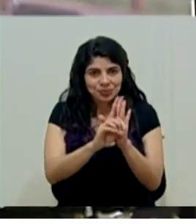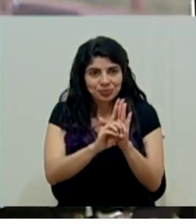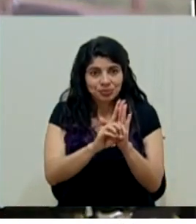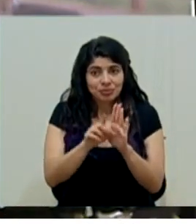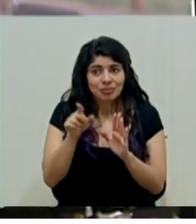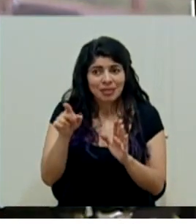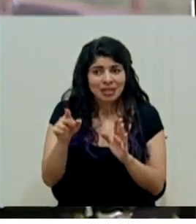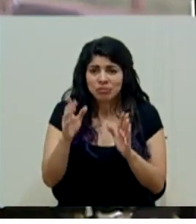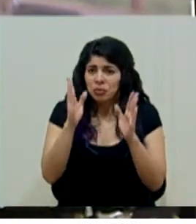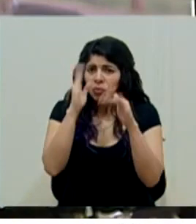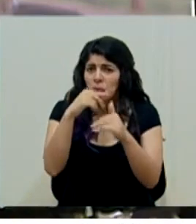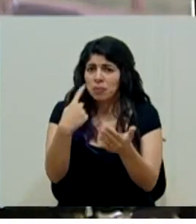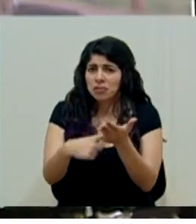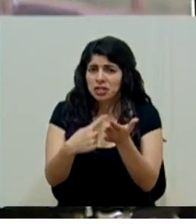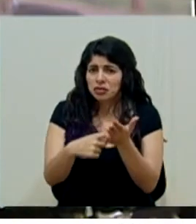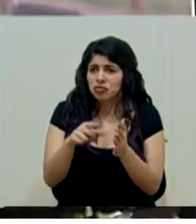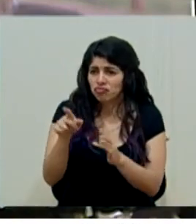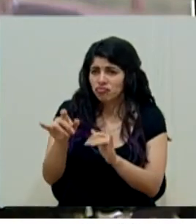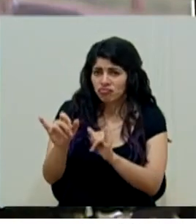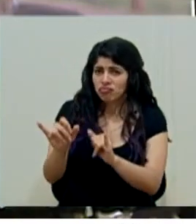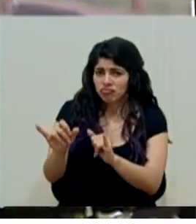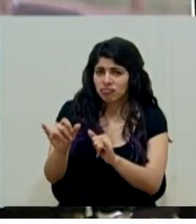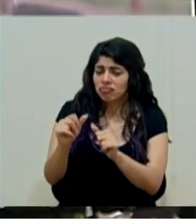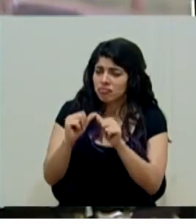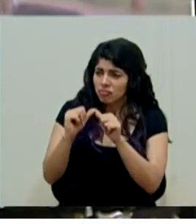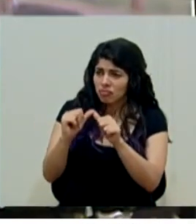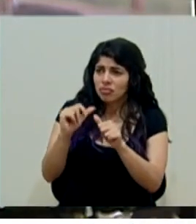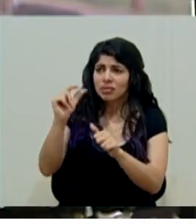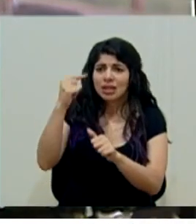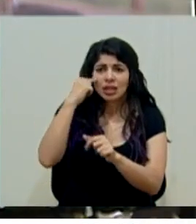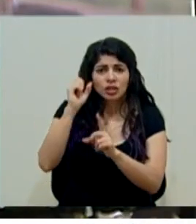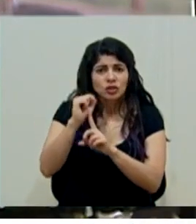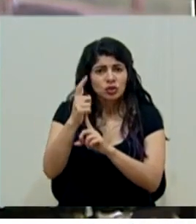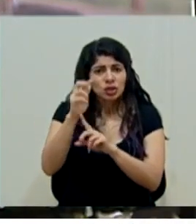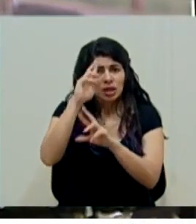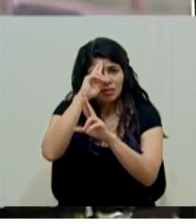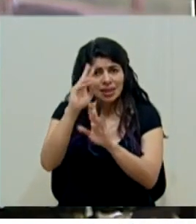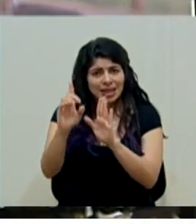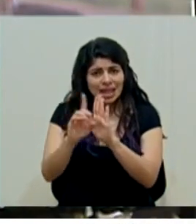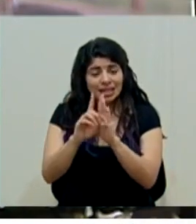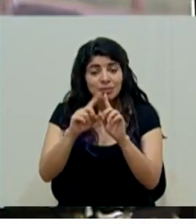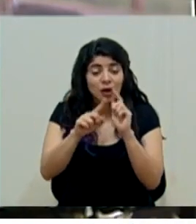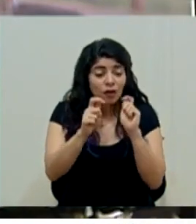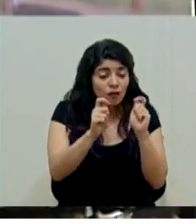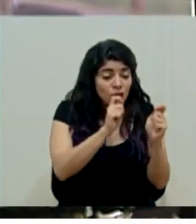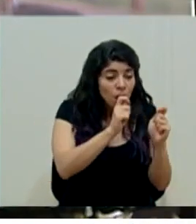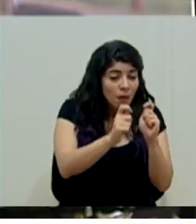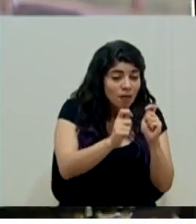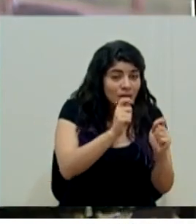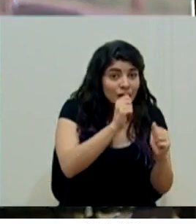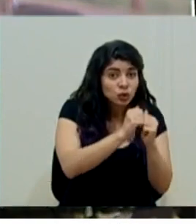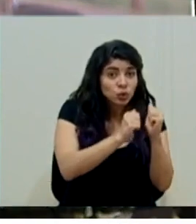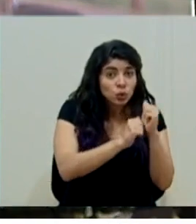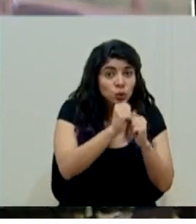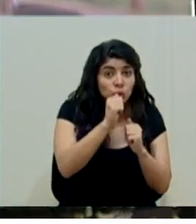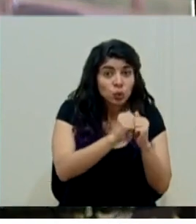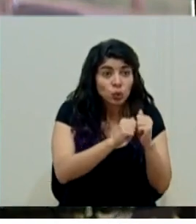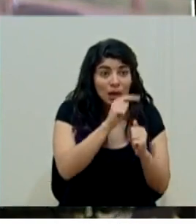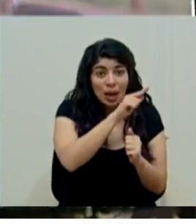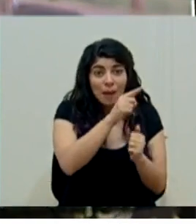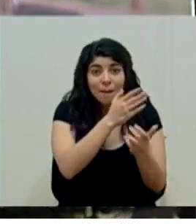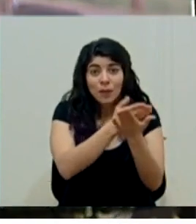que eso no está en discusión, de continuar con el Estado Social de Derecho. Las reformas estructurales que proponen algunos